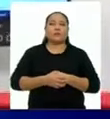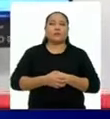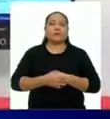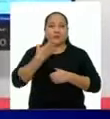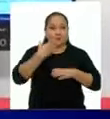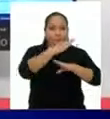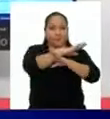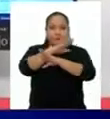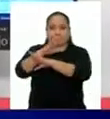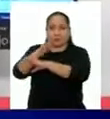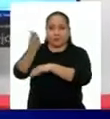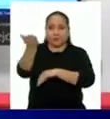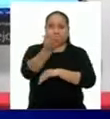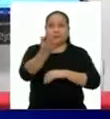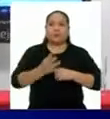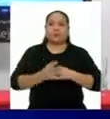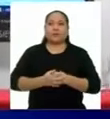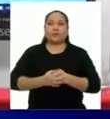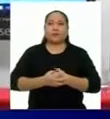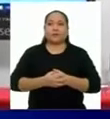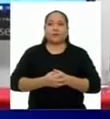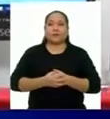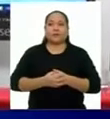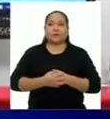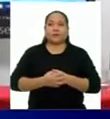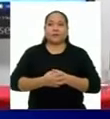Muy buenas tardes con todos y todas.